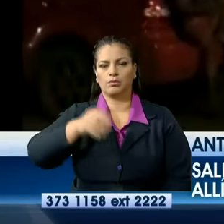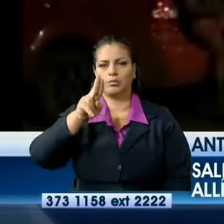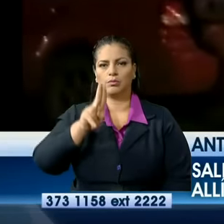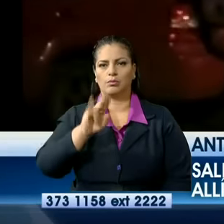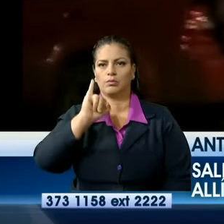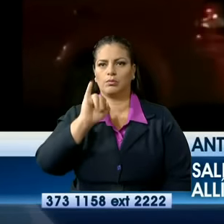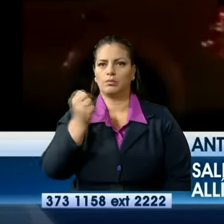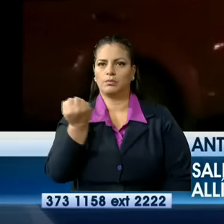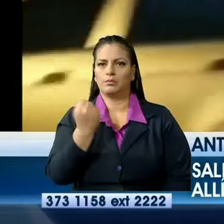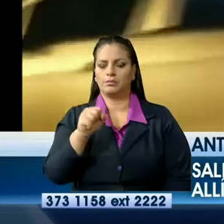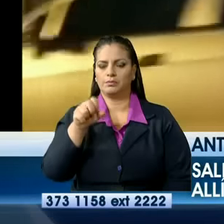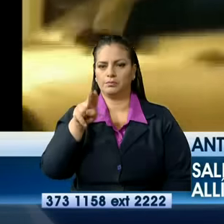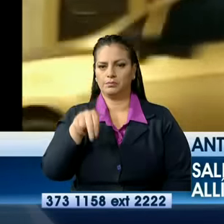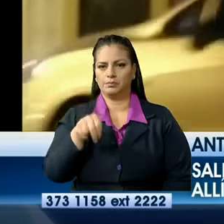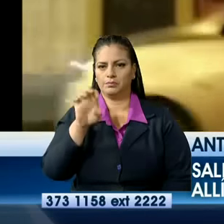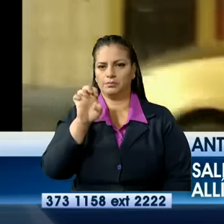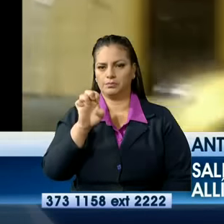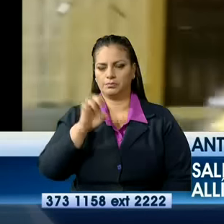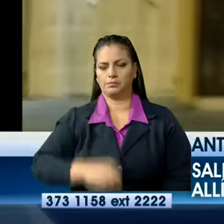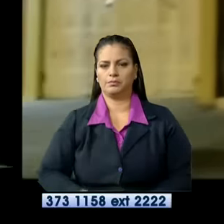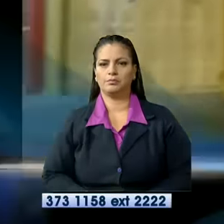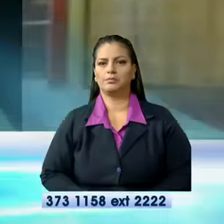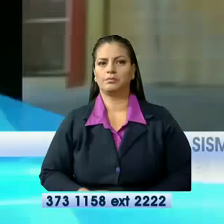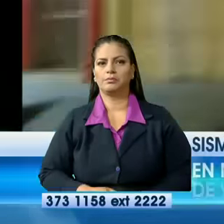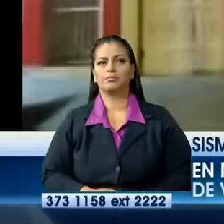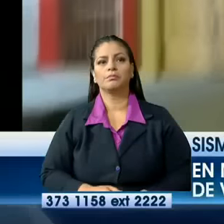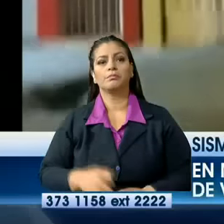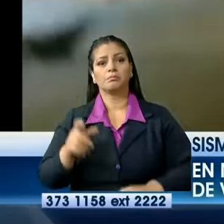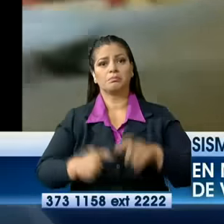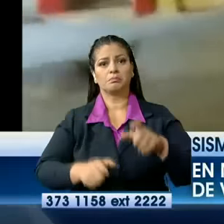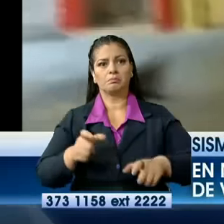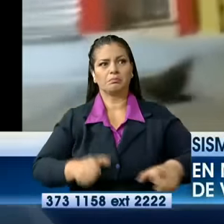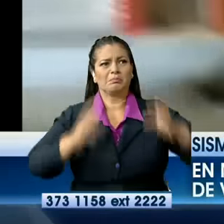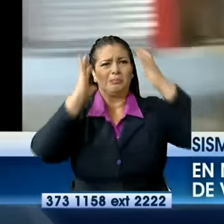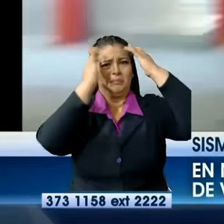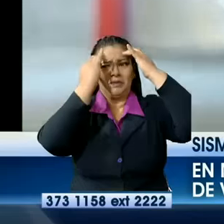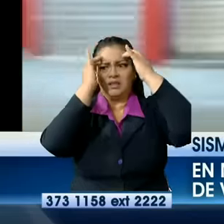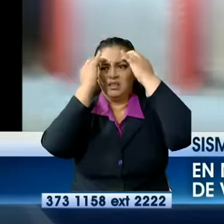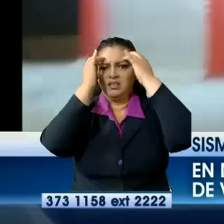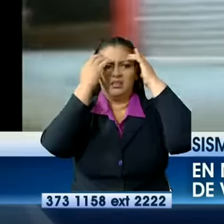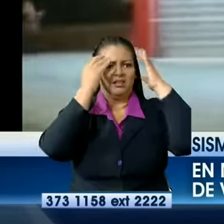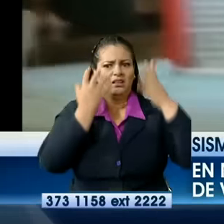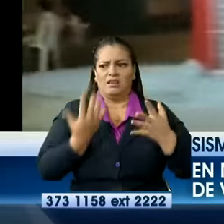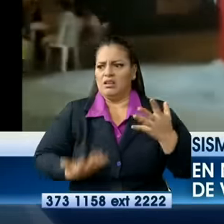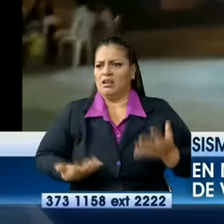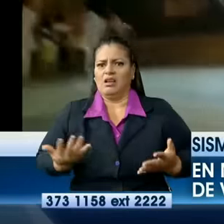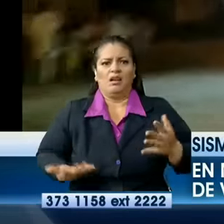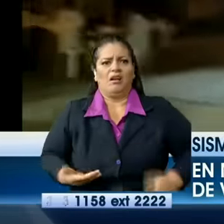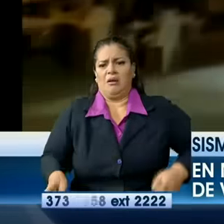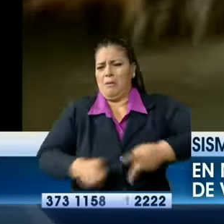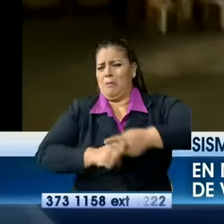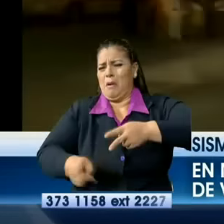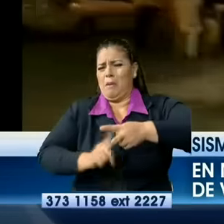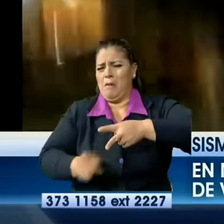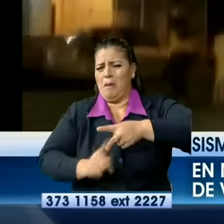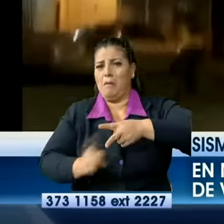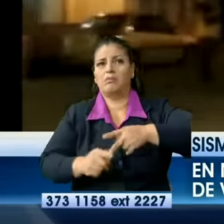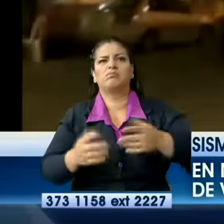Muisne decidieron evacuar la isla por temor a que continúen las réplicas. Además, que se